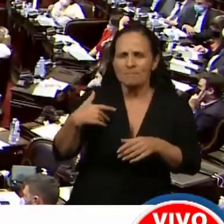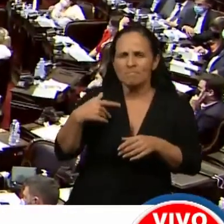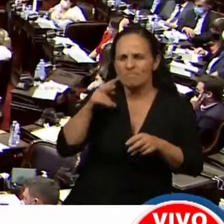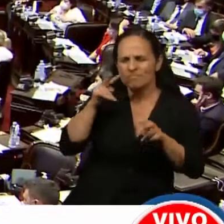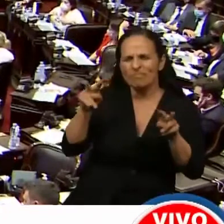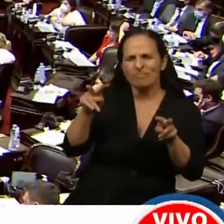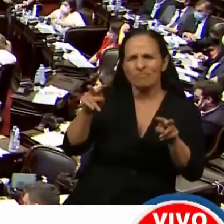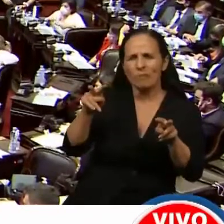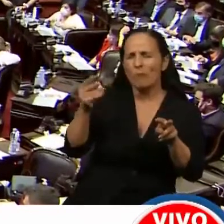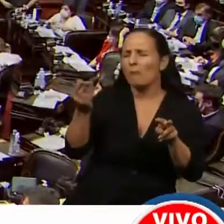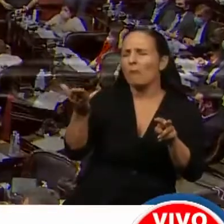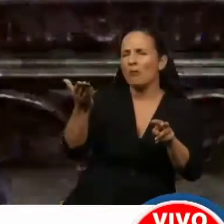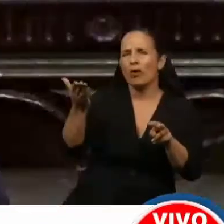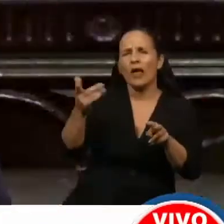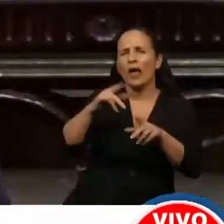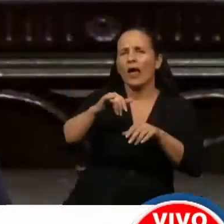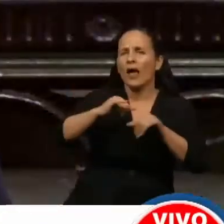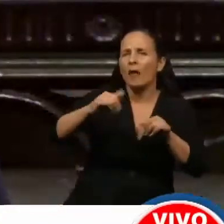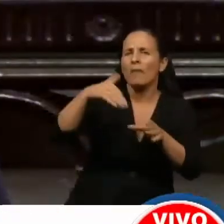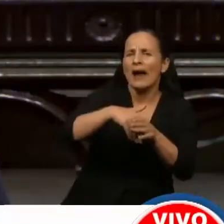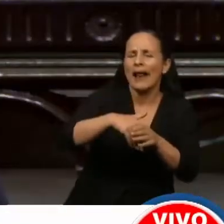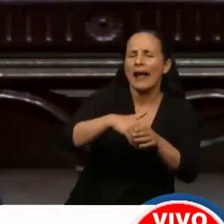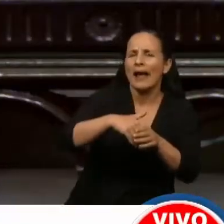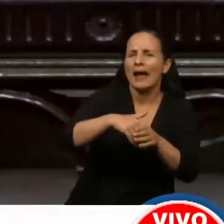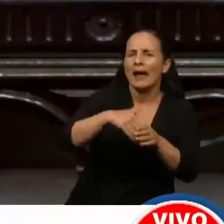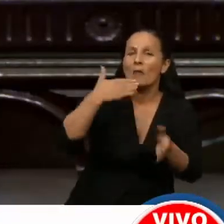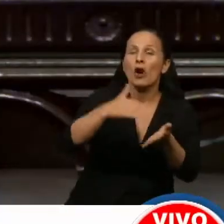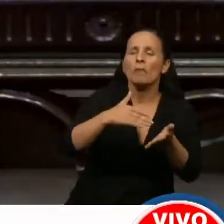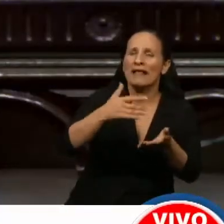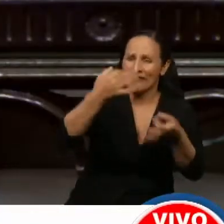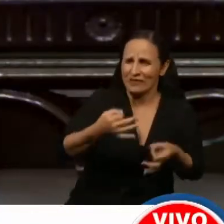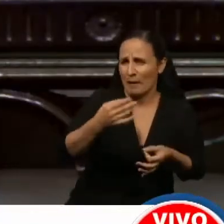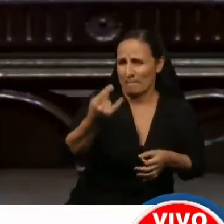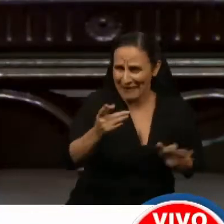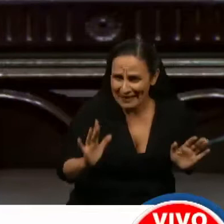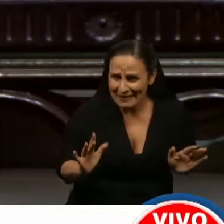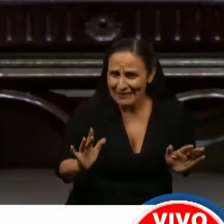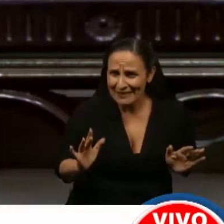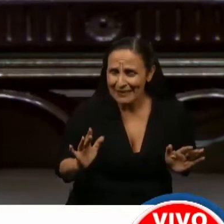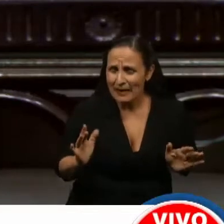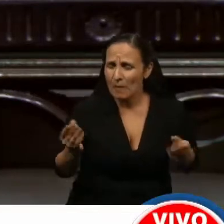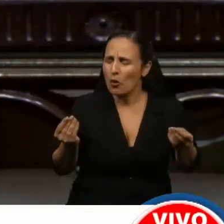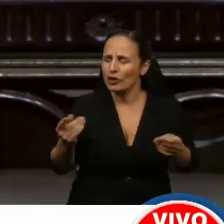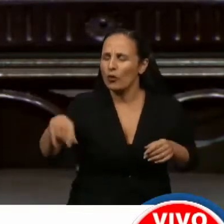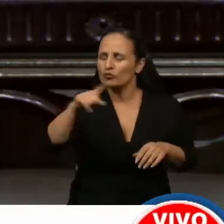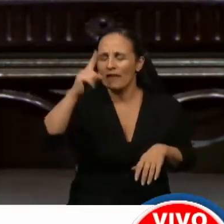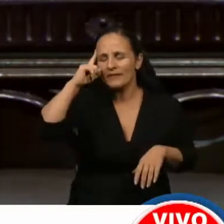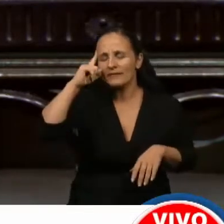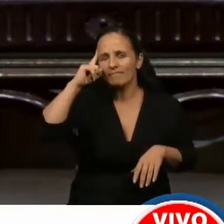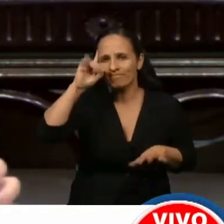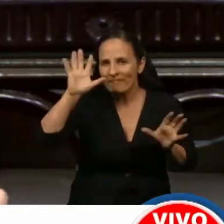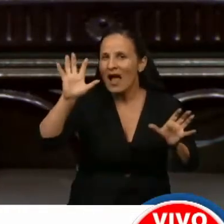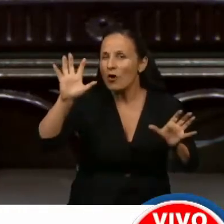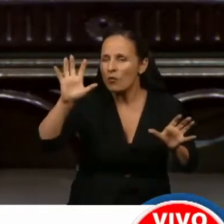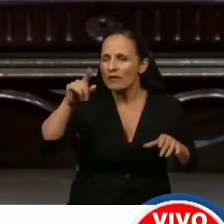por qué esa promesa de campaña, esa mentira de campaña, ustedes recuerden, y voy a ser lo más exacto